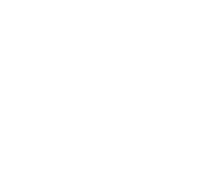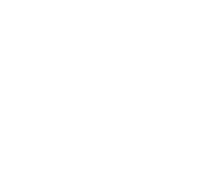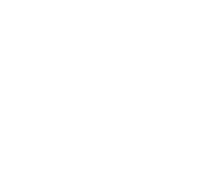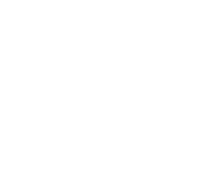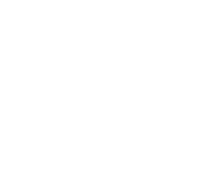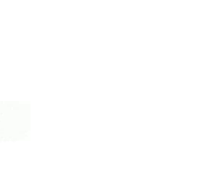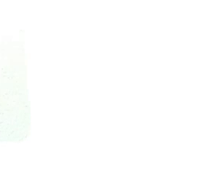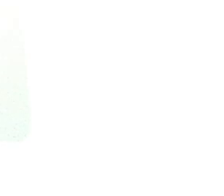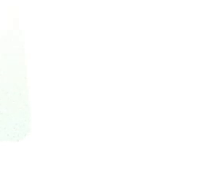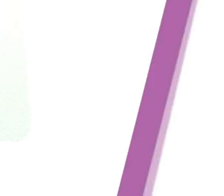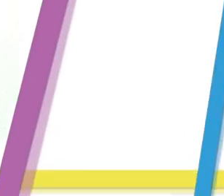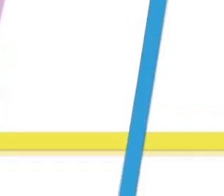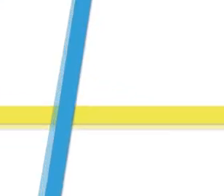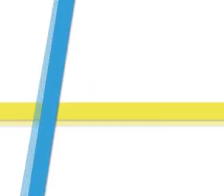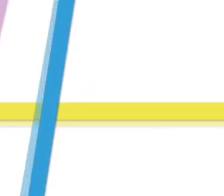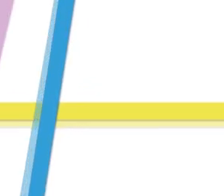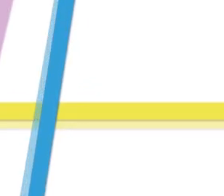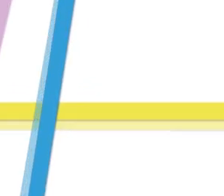mira